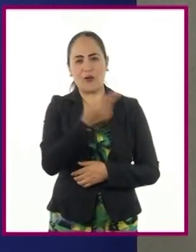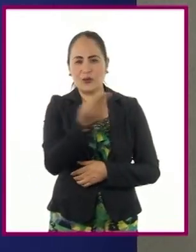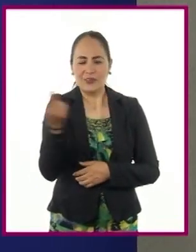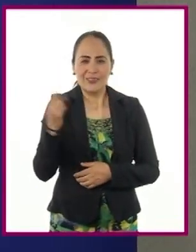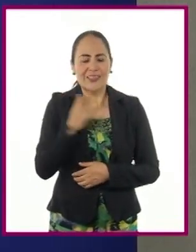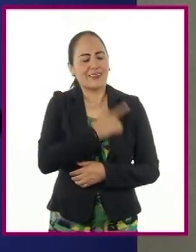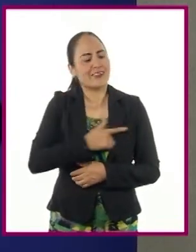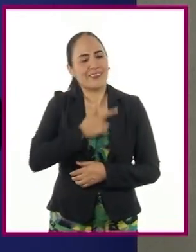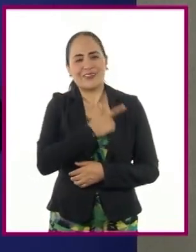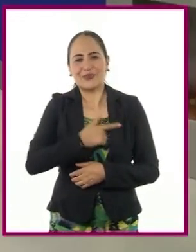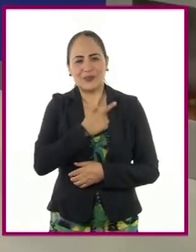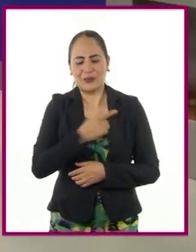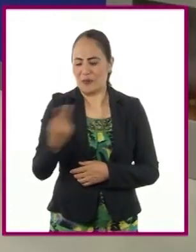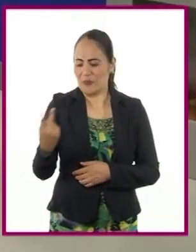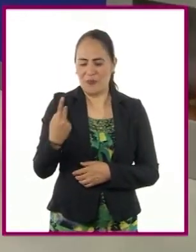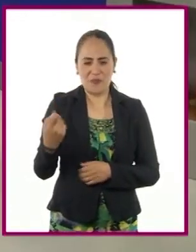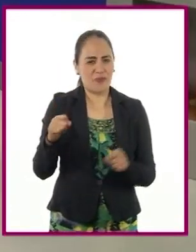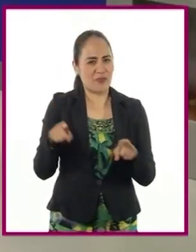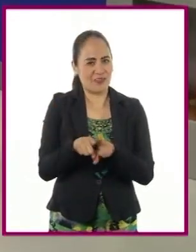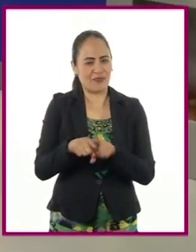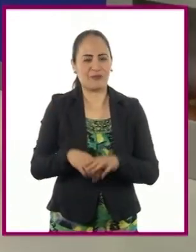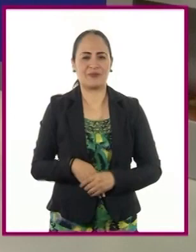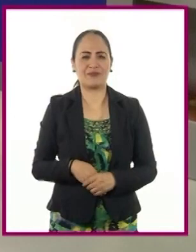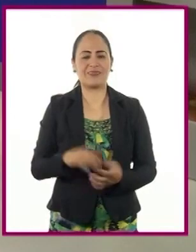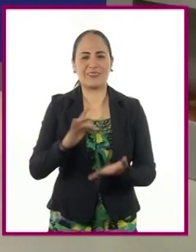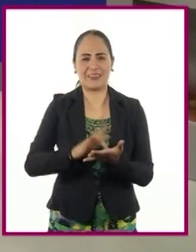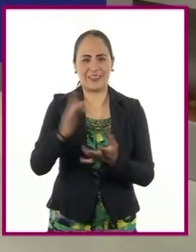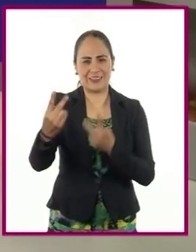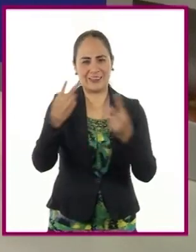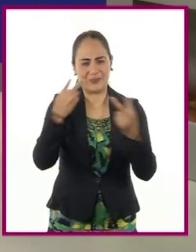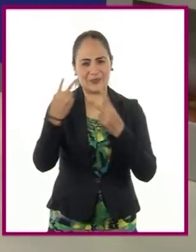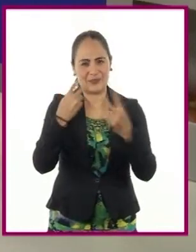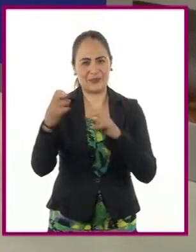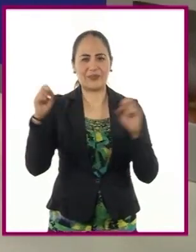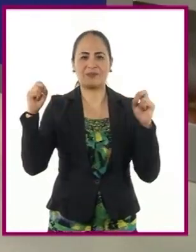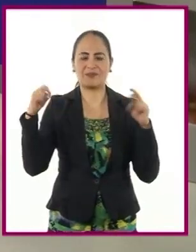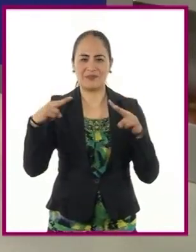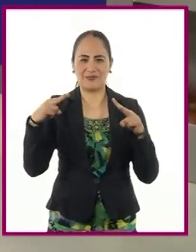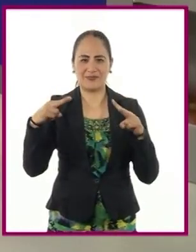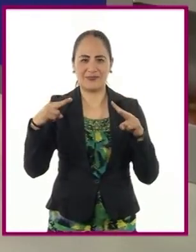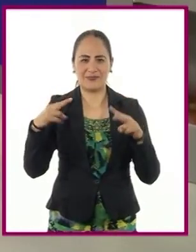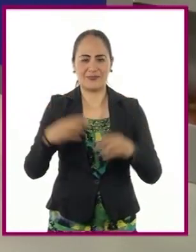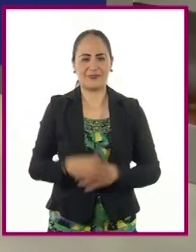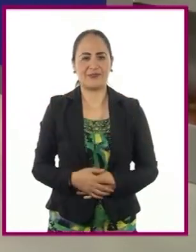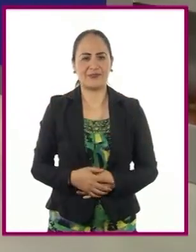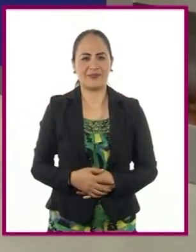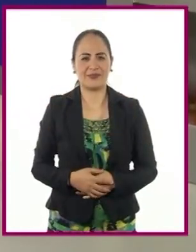tanto como nosotros. Muchas gracias por acompañarnos. Hasta la próxima.